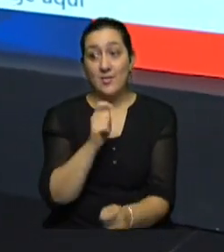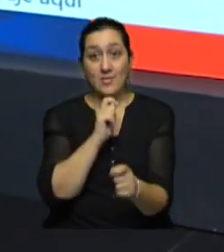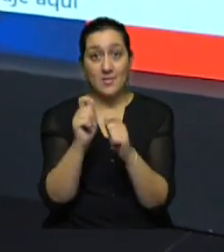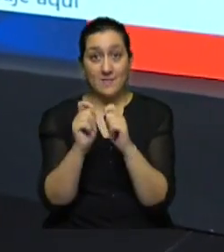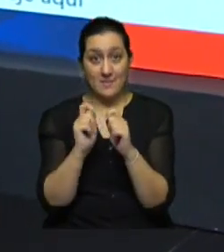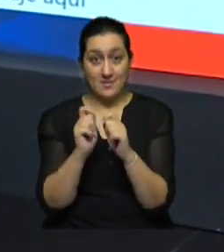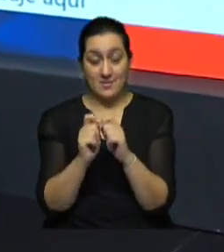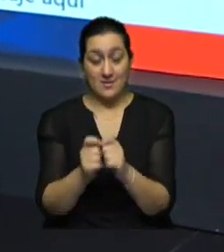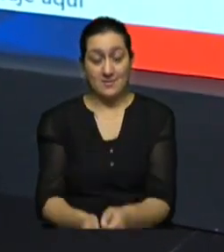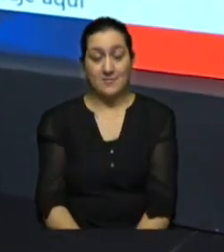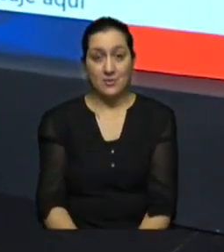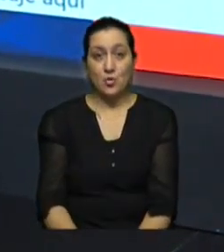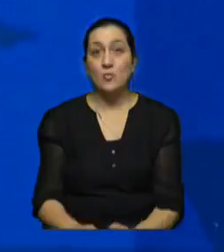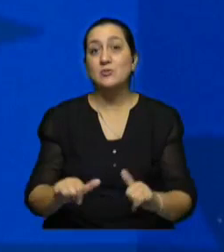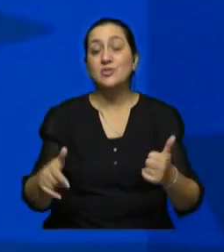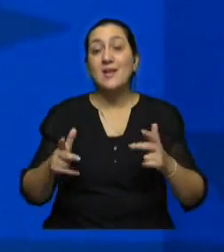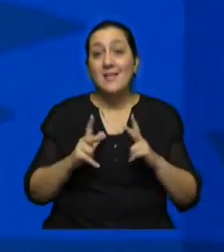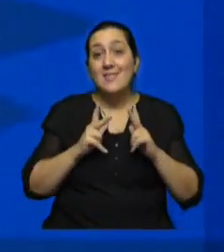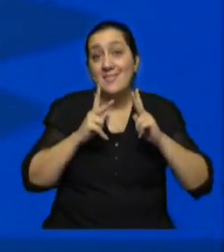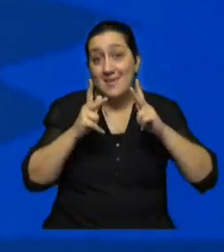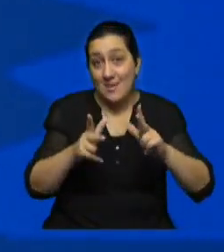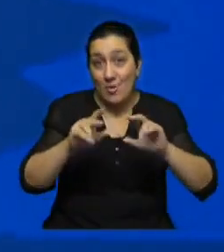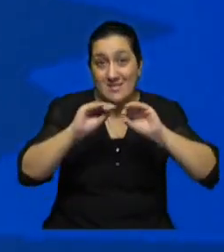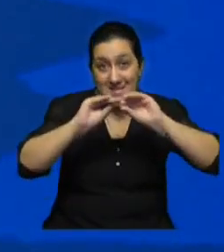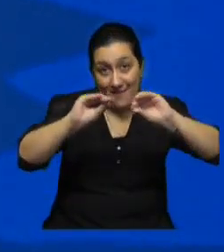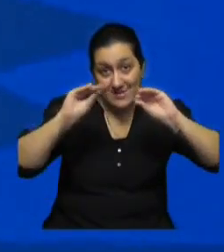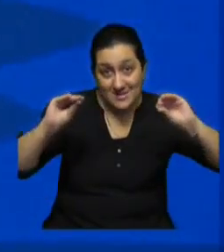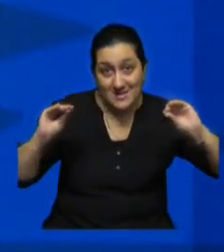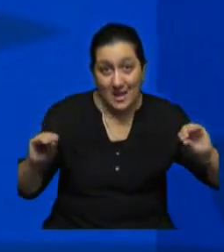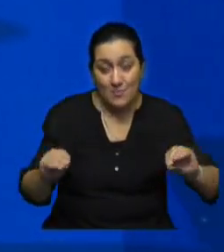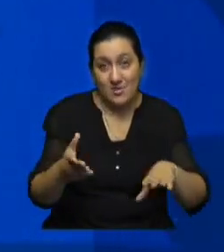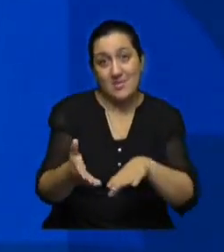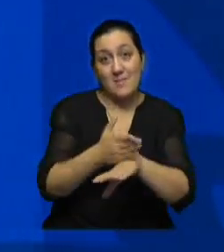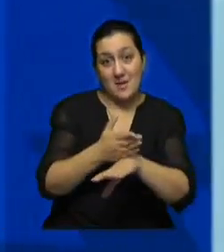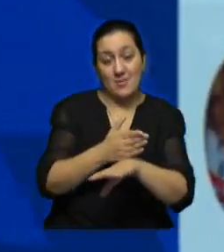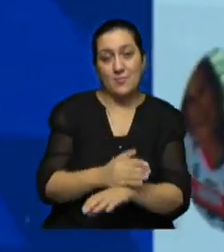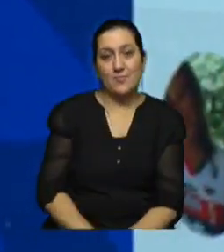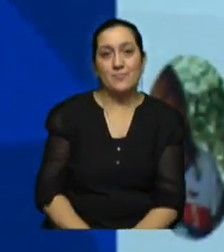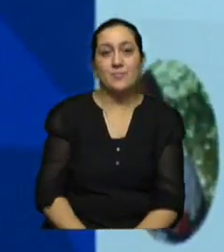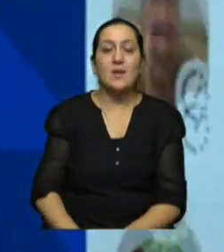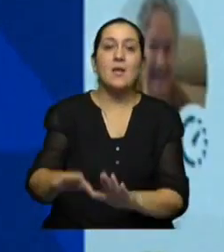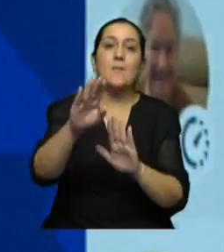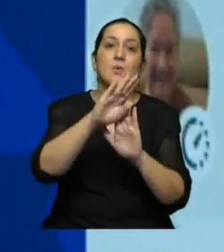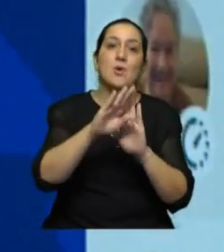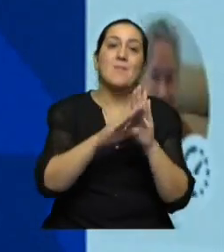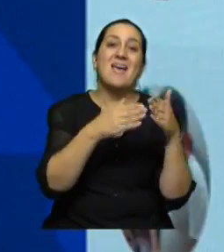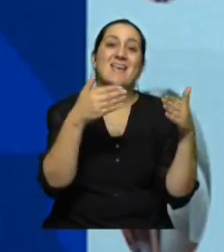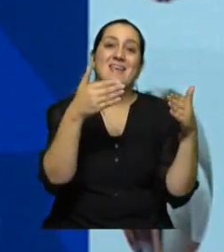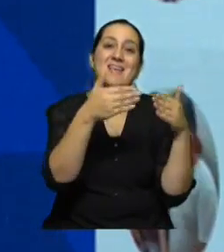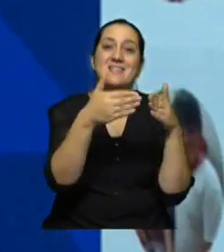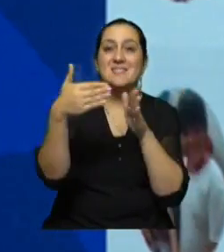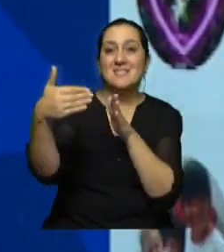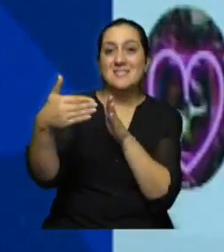supuesto, porque como ya les dijimos, se lo estamos anunciando desde temprano. El programa Esquinas, vamos a